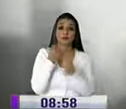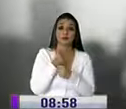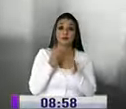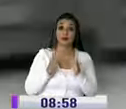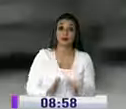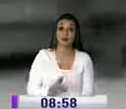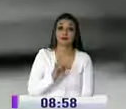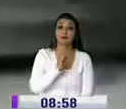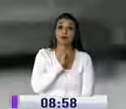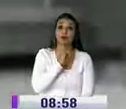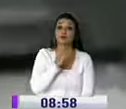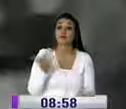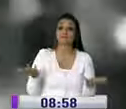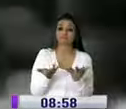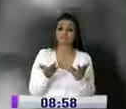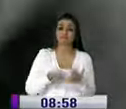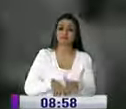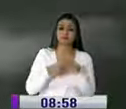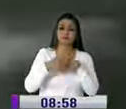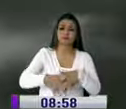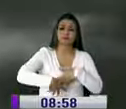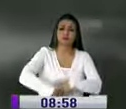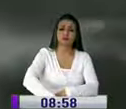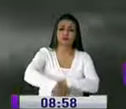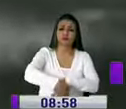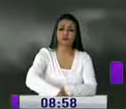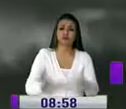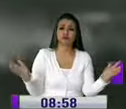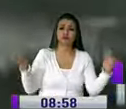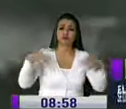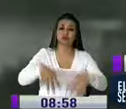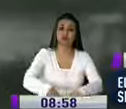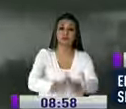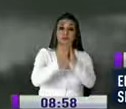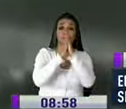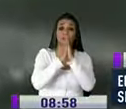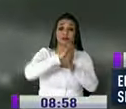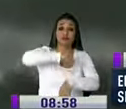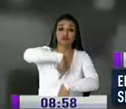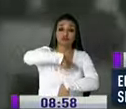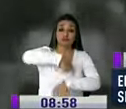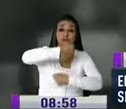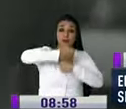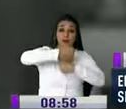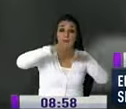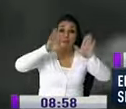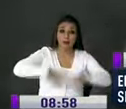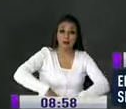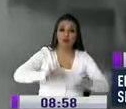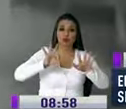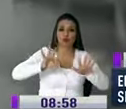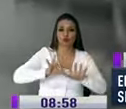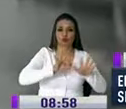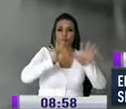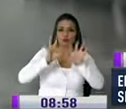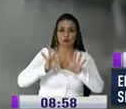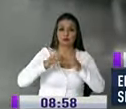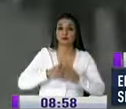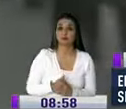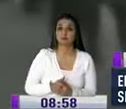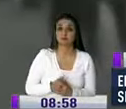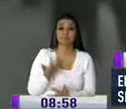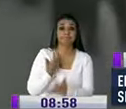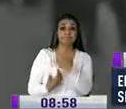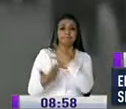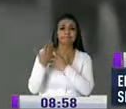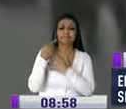en Estados Unidos iniciaban una huelga masiva para exigir la reducción de la jornada laboral a 8 horas diarias. En esa época era común